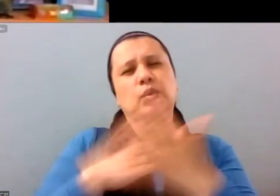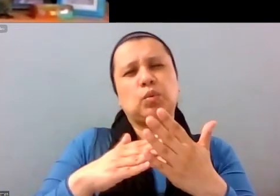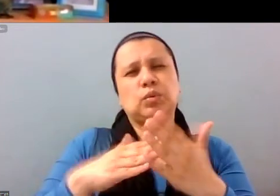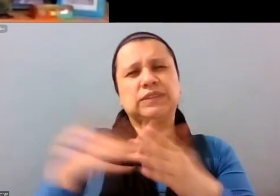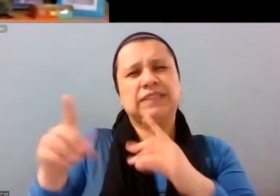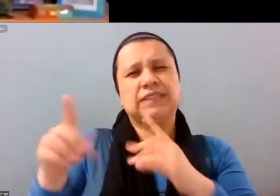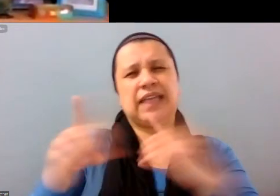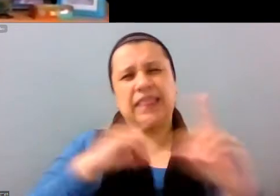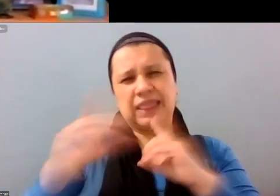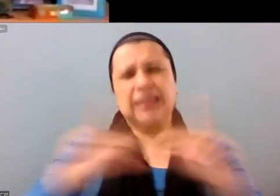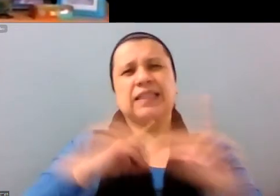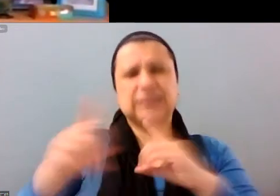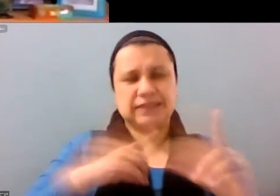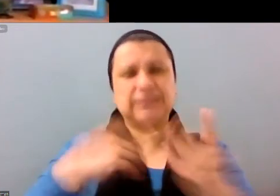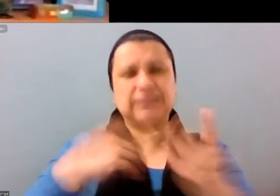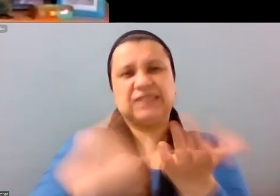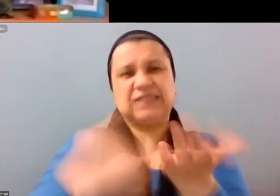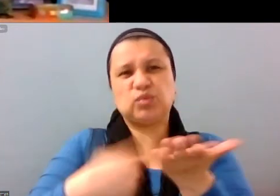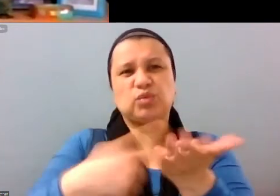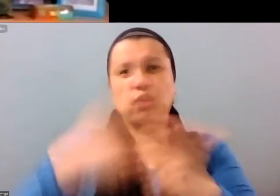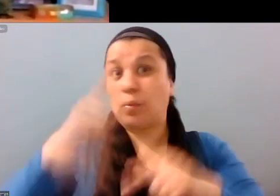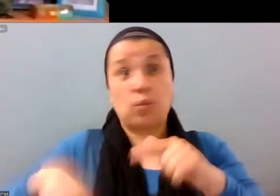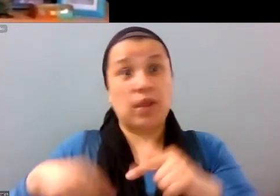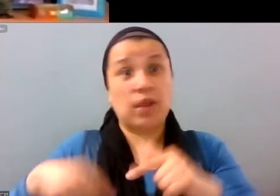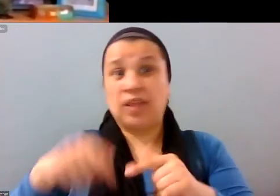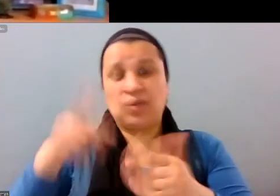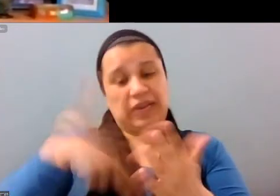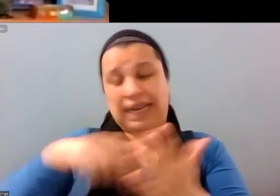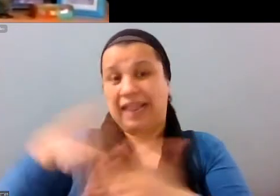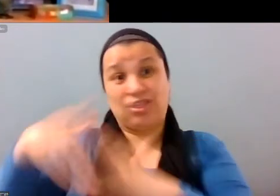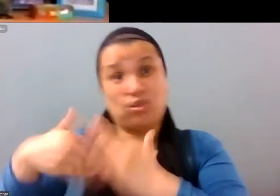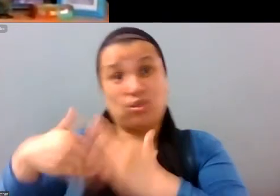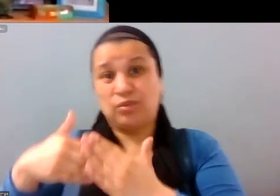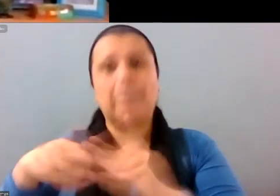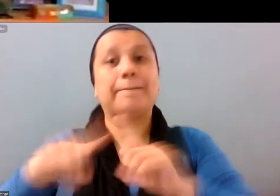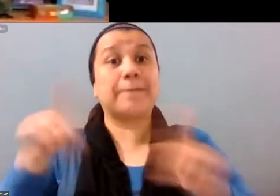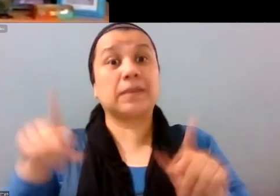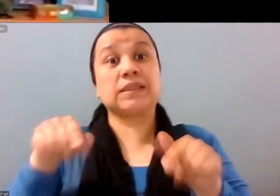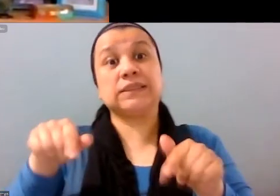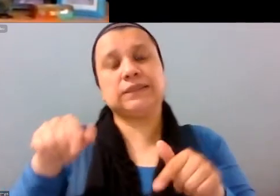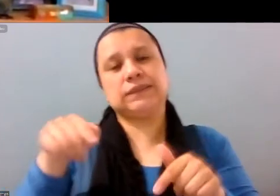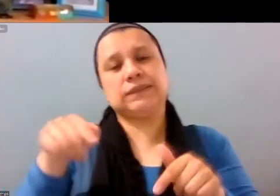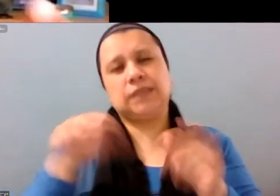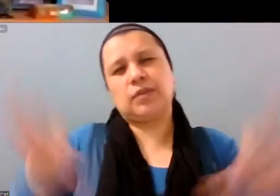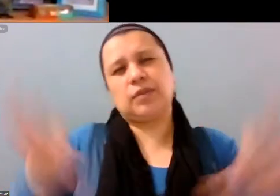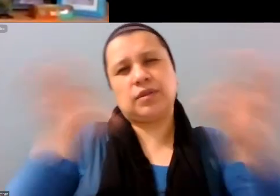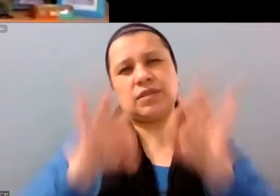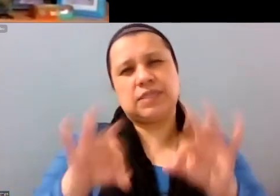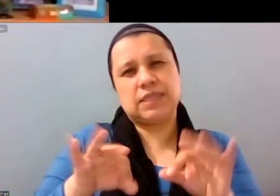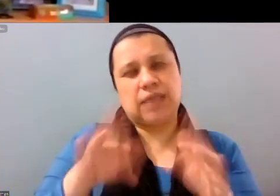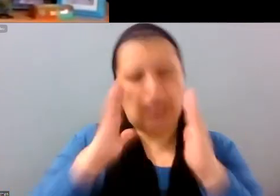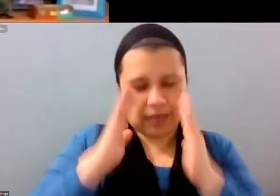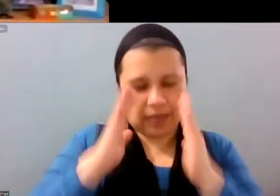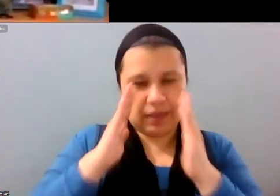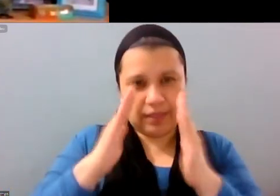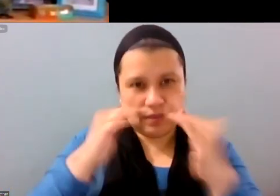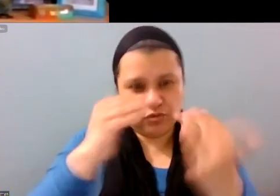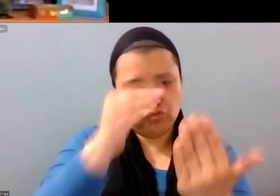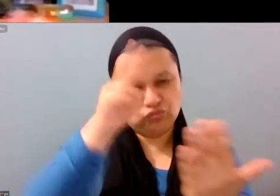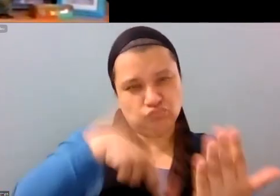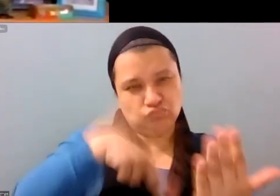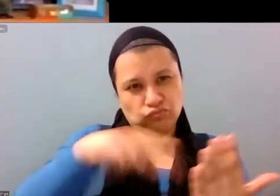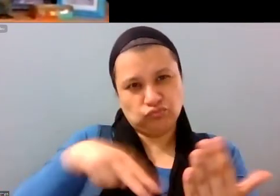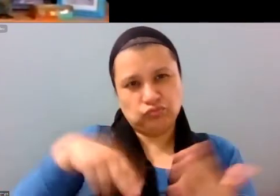discusiones de comentarios que no podría leerlos en este momento sin embargo es importante ponerles atención de compartirlo